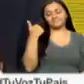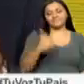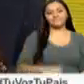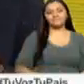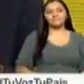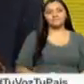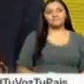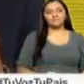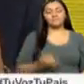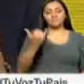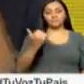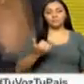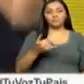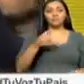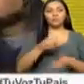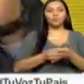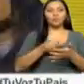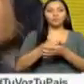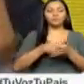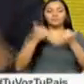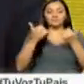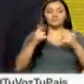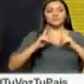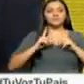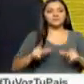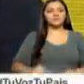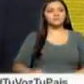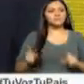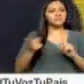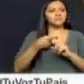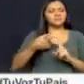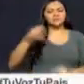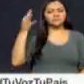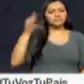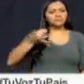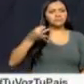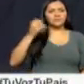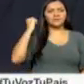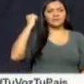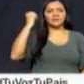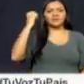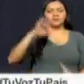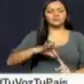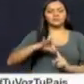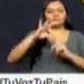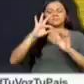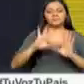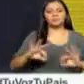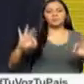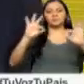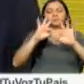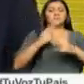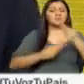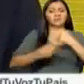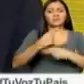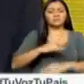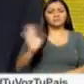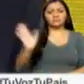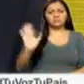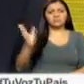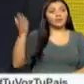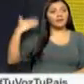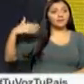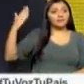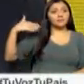Esa es la gran lucha como país. La salud primerito, como derecho fundamental del ser humano. No como mercancía, no como era